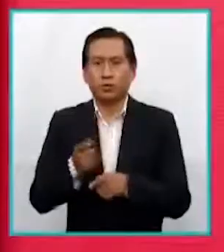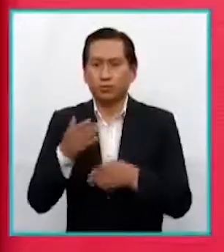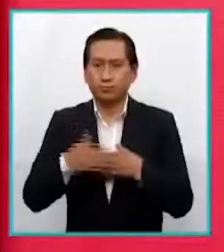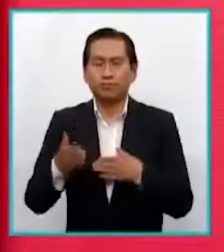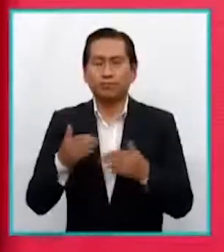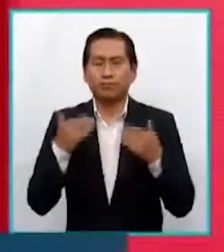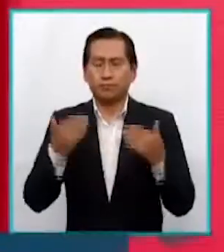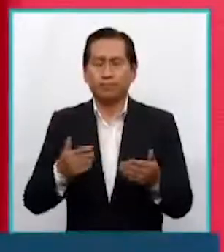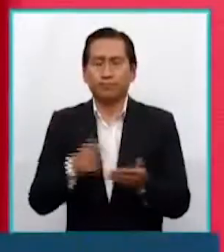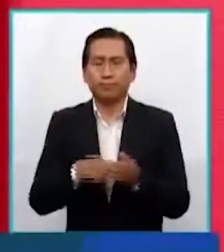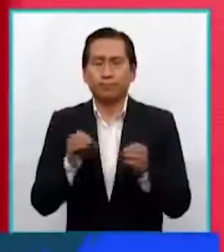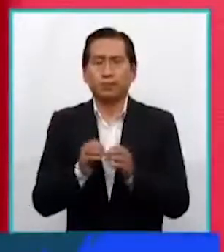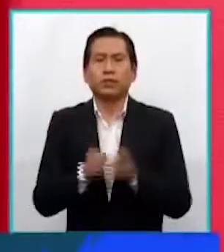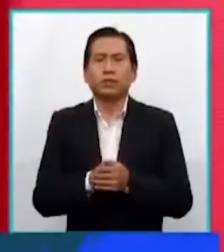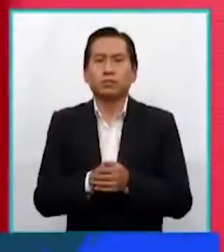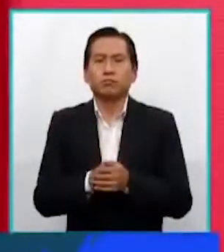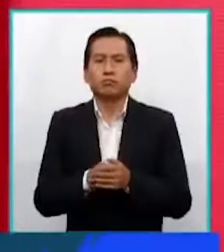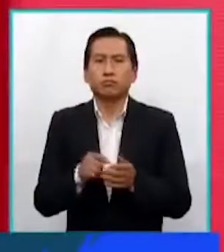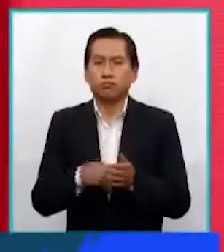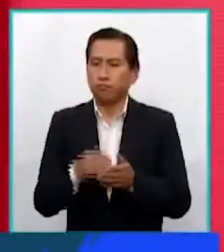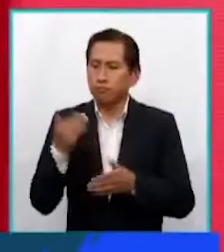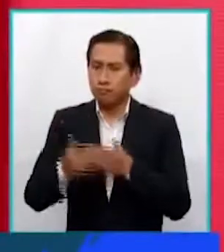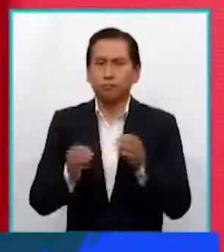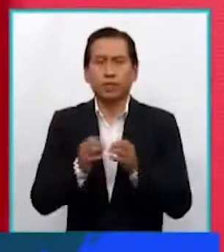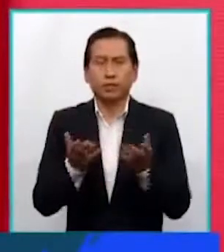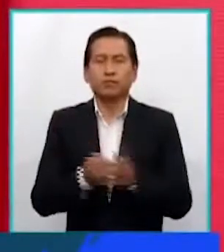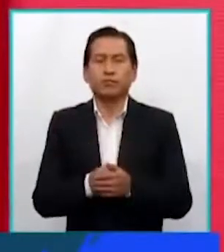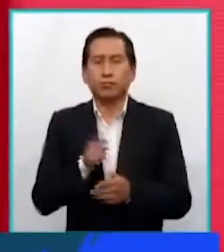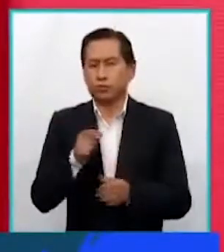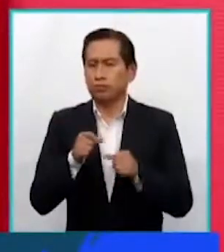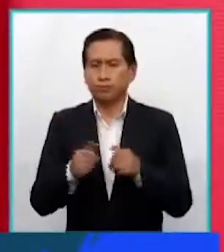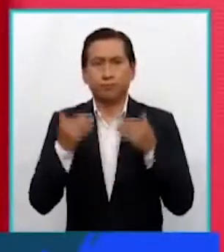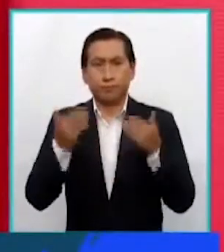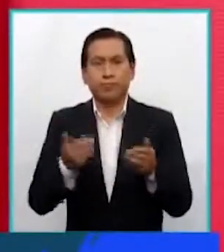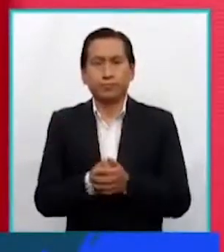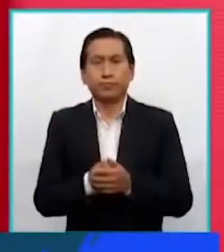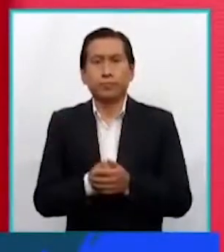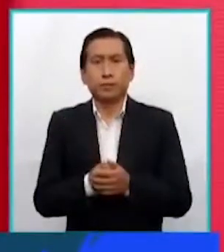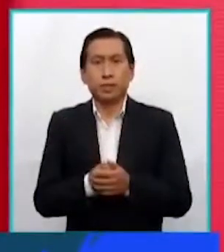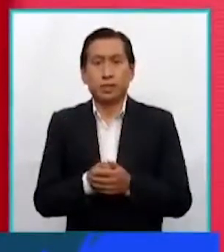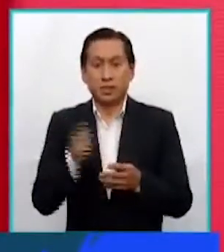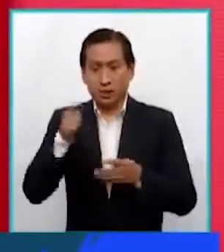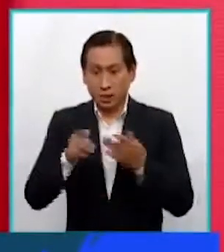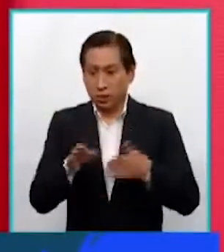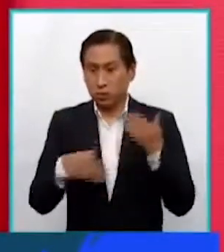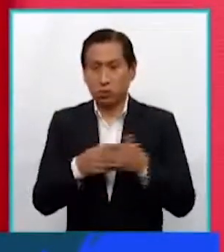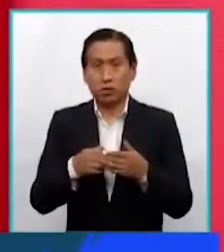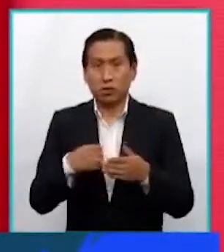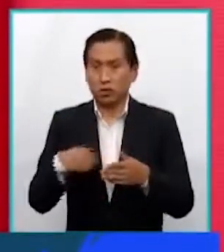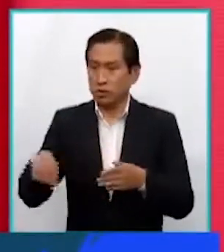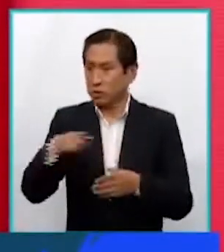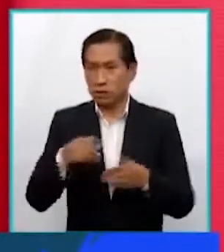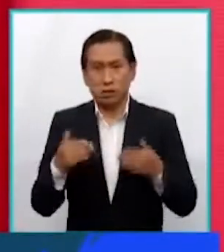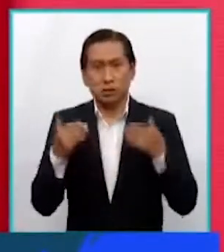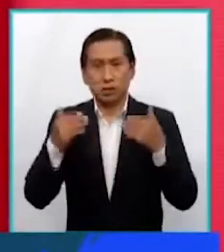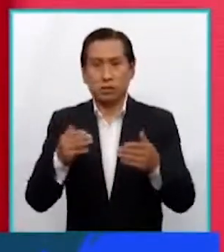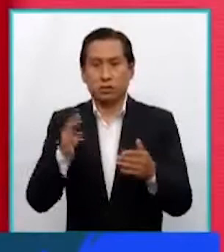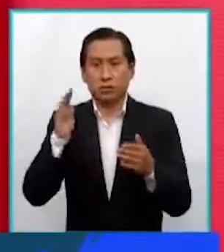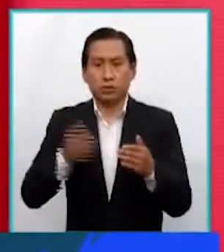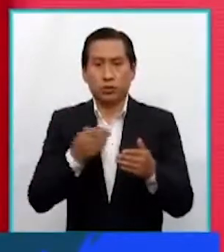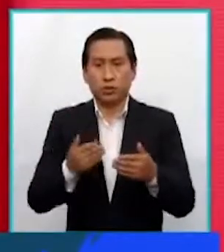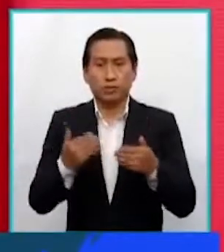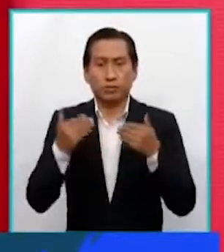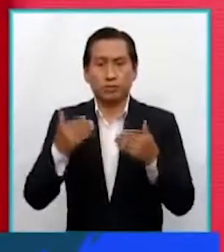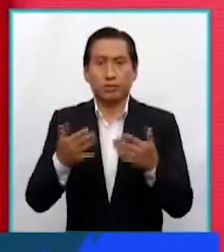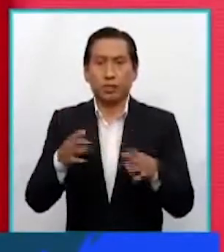adelante, ¿no? O sea, un camino lo hacen los pies, entonces genial. Tú sigues adelante. Y de todo eso que hemos ido avanzando con la música,